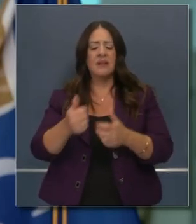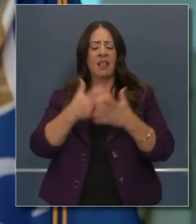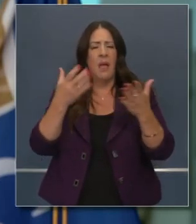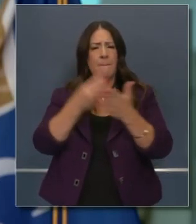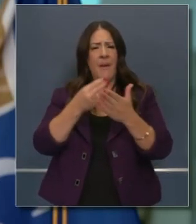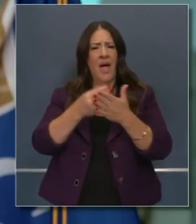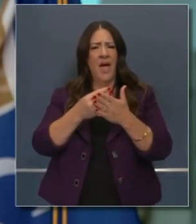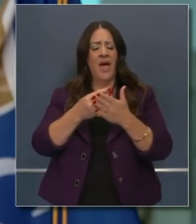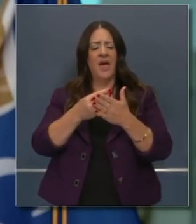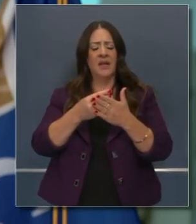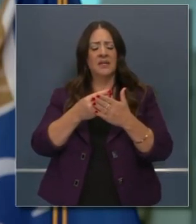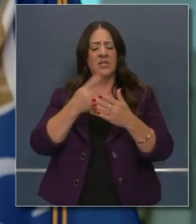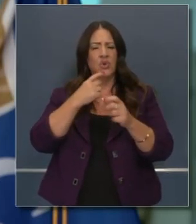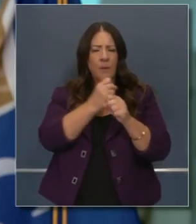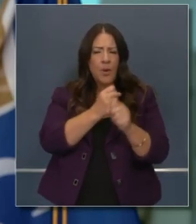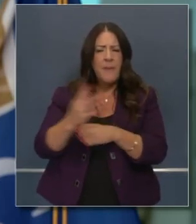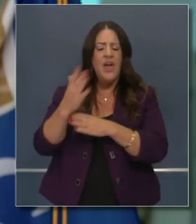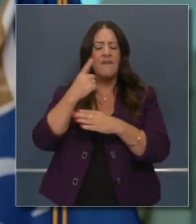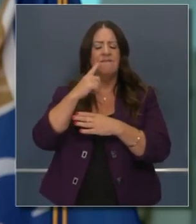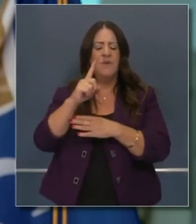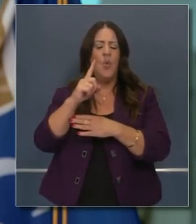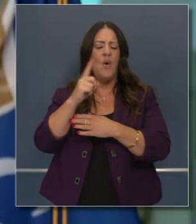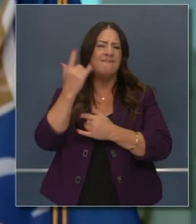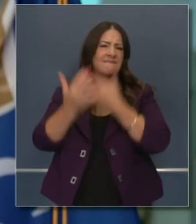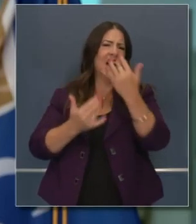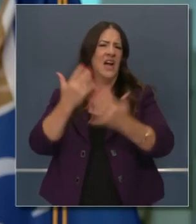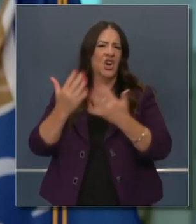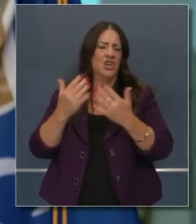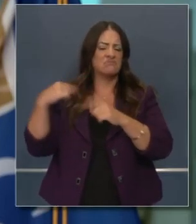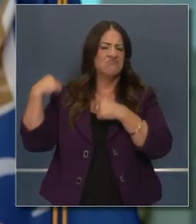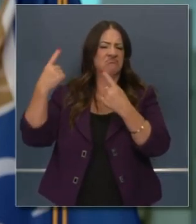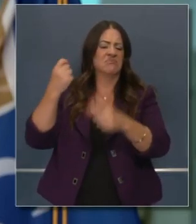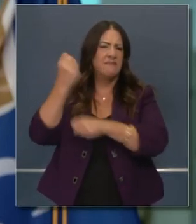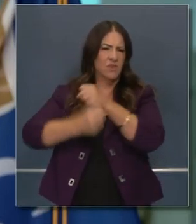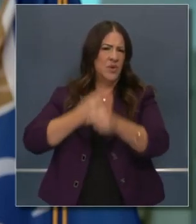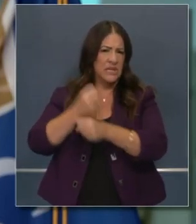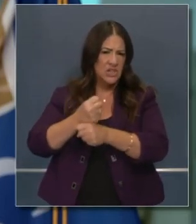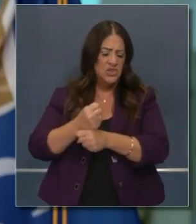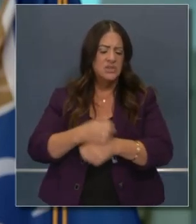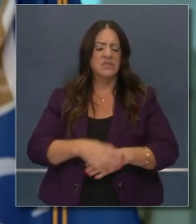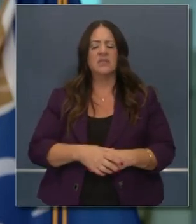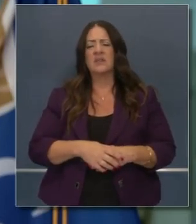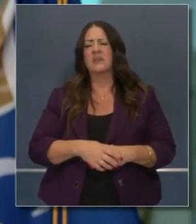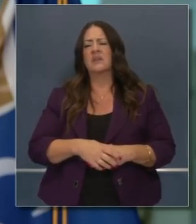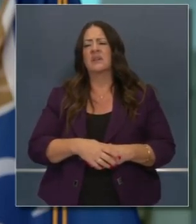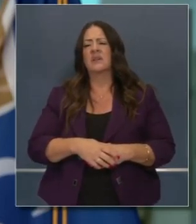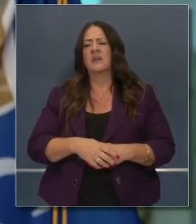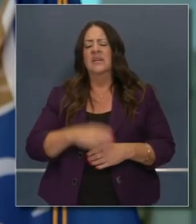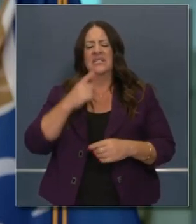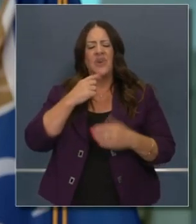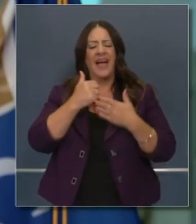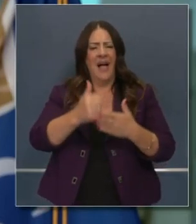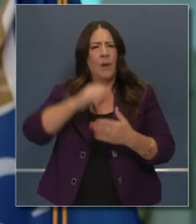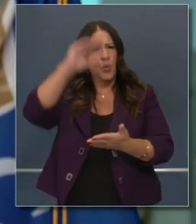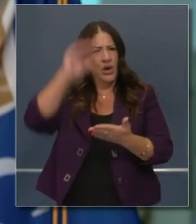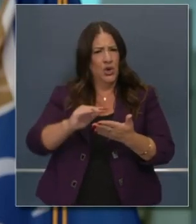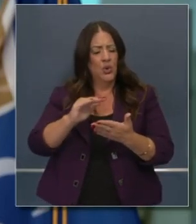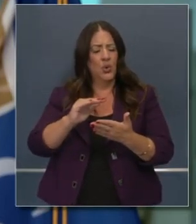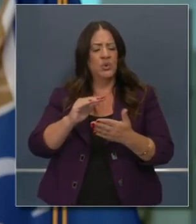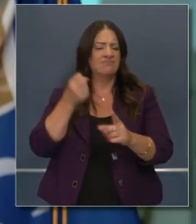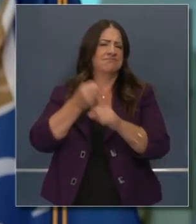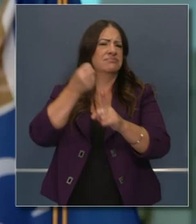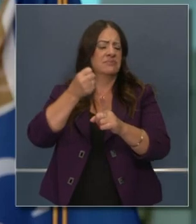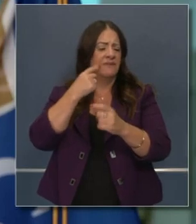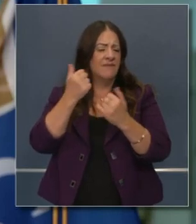mucho dinero en estos años para prepararnos a la temporada de los